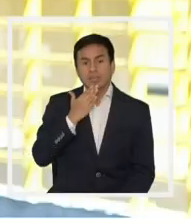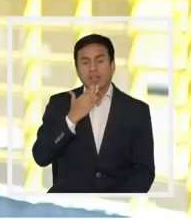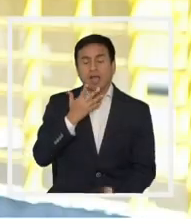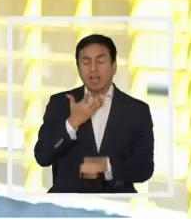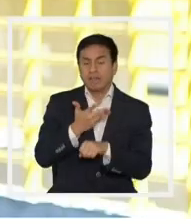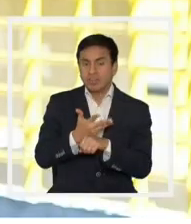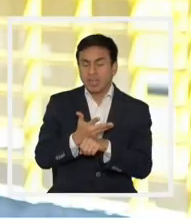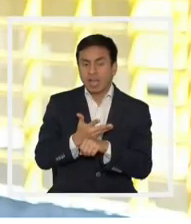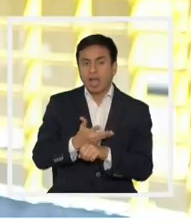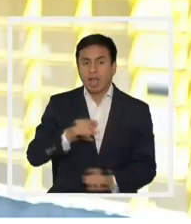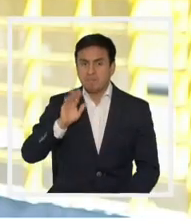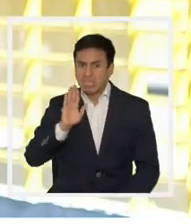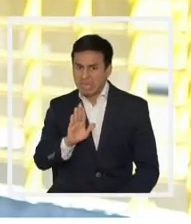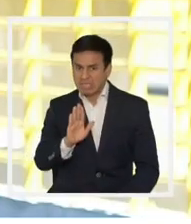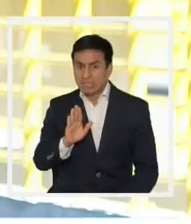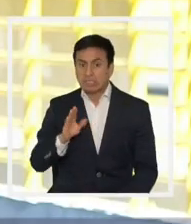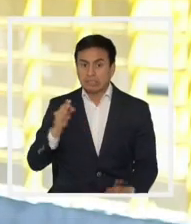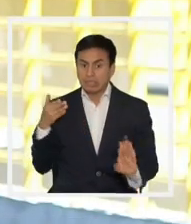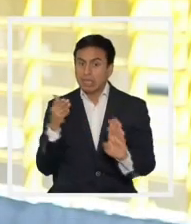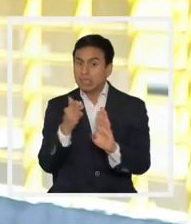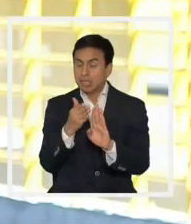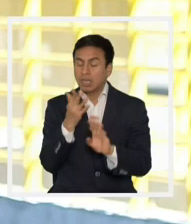Habían amenazas directas.